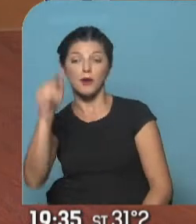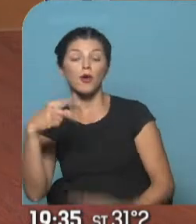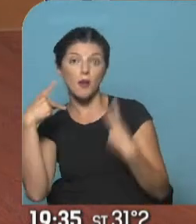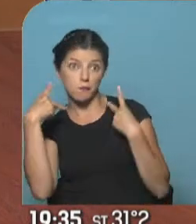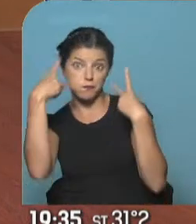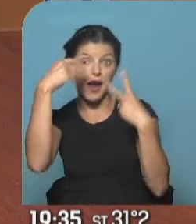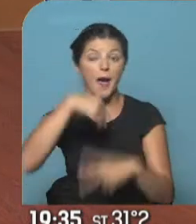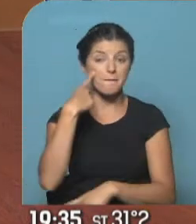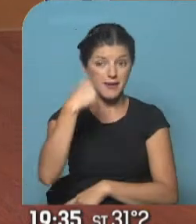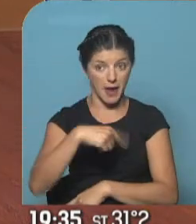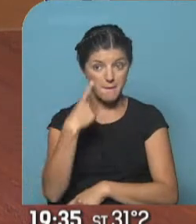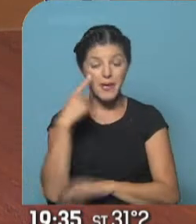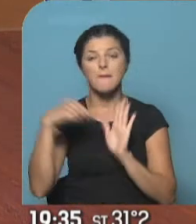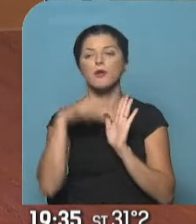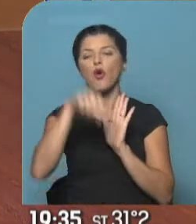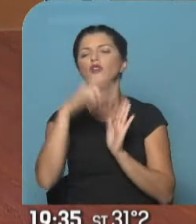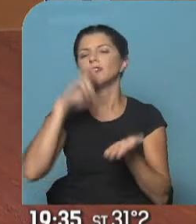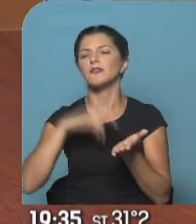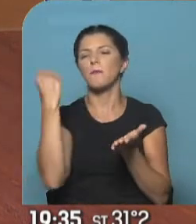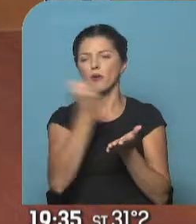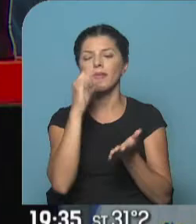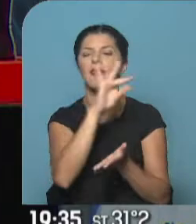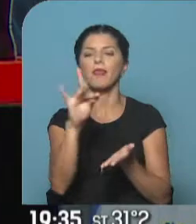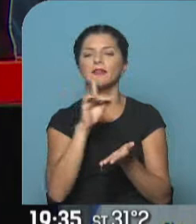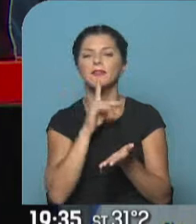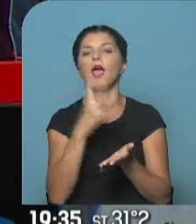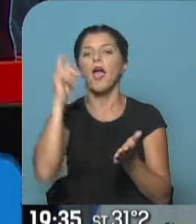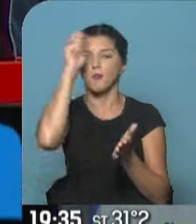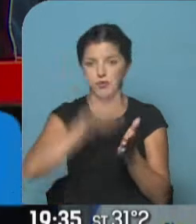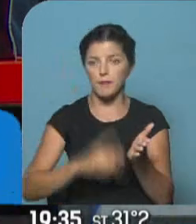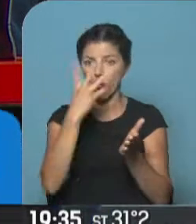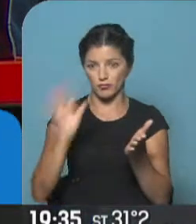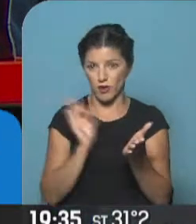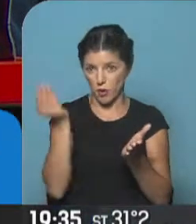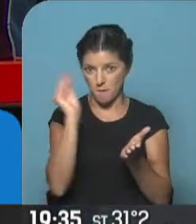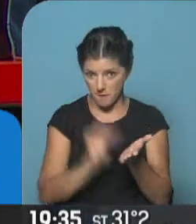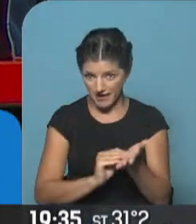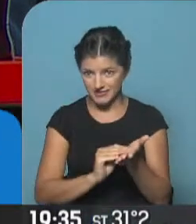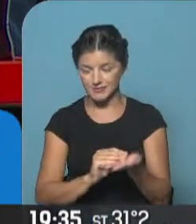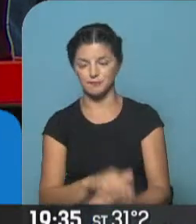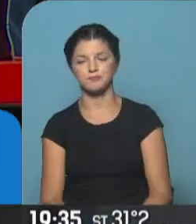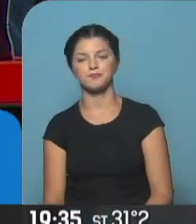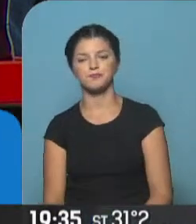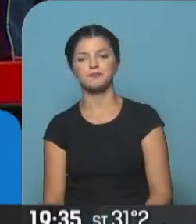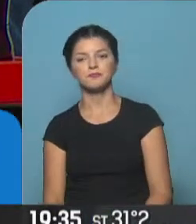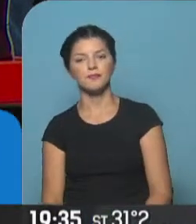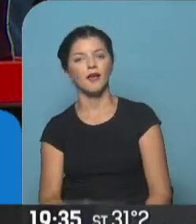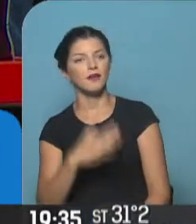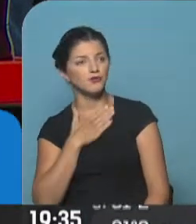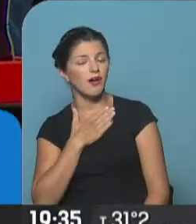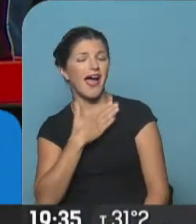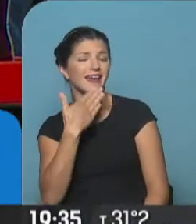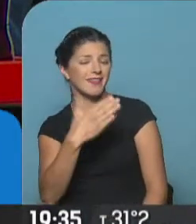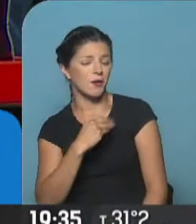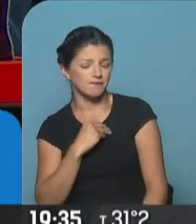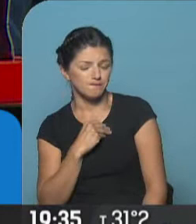Firmó 4 años más de contrato con el conjunto de Núñez. Te agradezco de corazón el hecho de